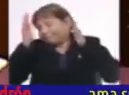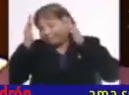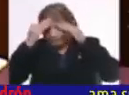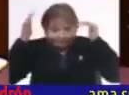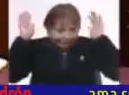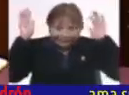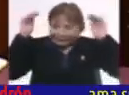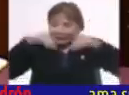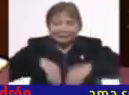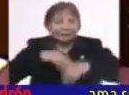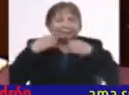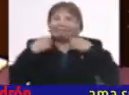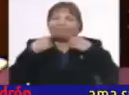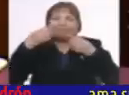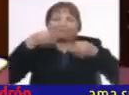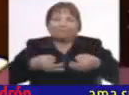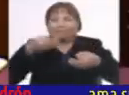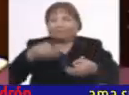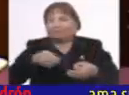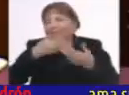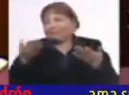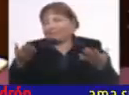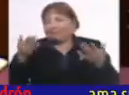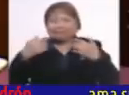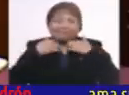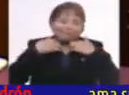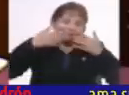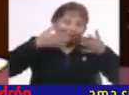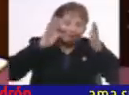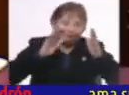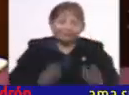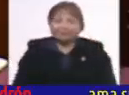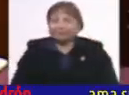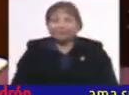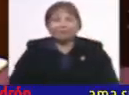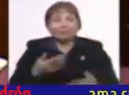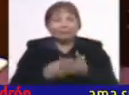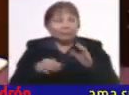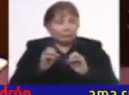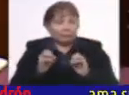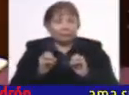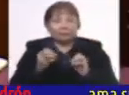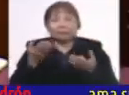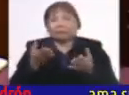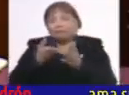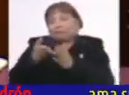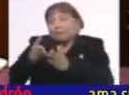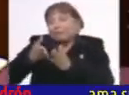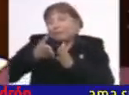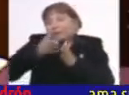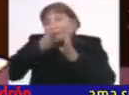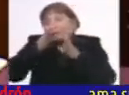perdió todo tipo de credibilidad y ha perdido una ruta